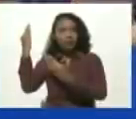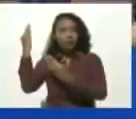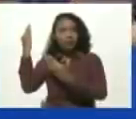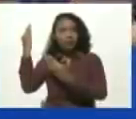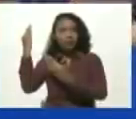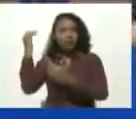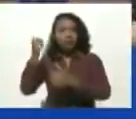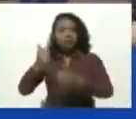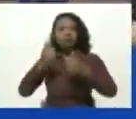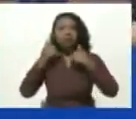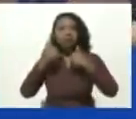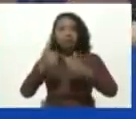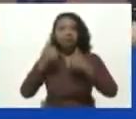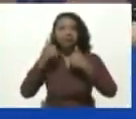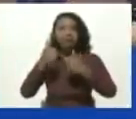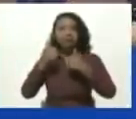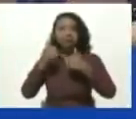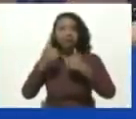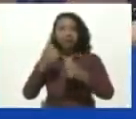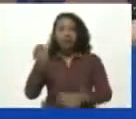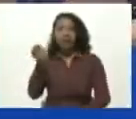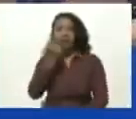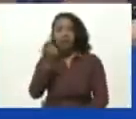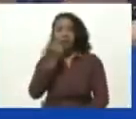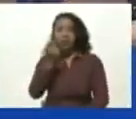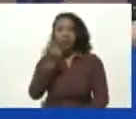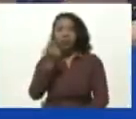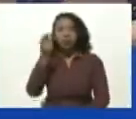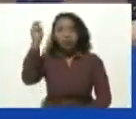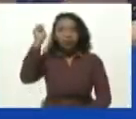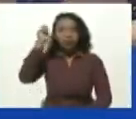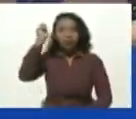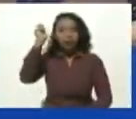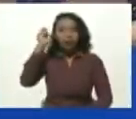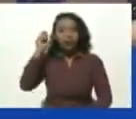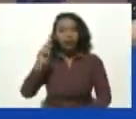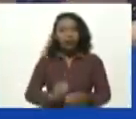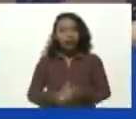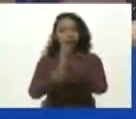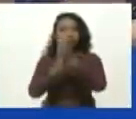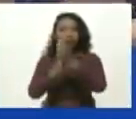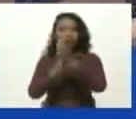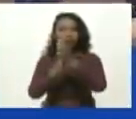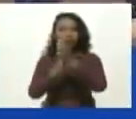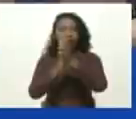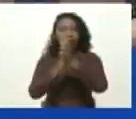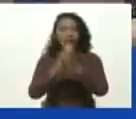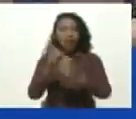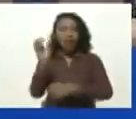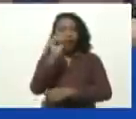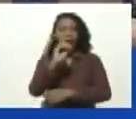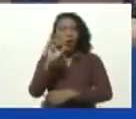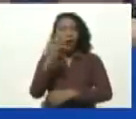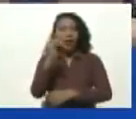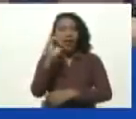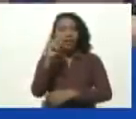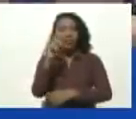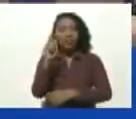Muy bien, diputado de Anzoátegui, el líder del Oriente,